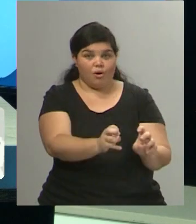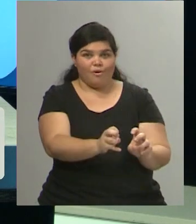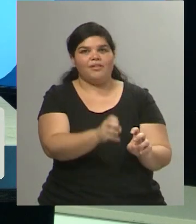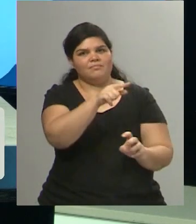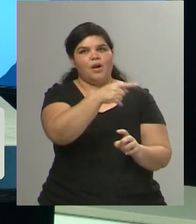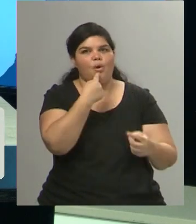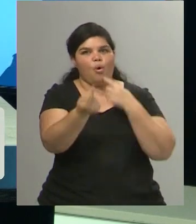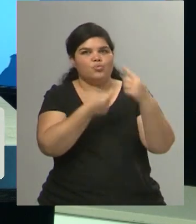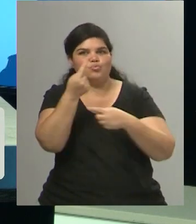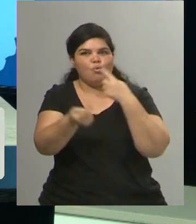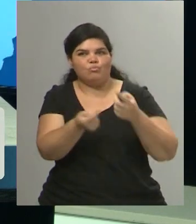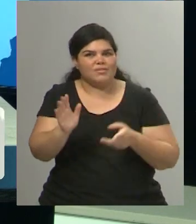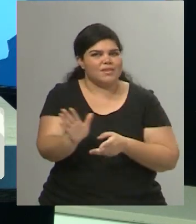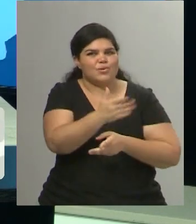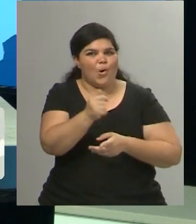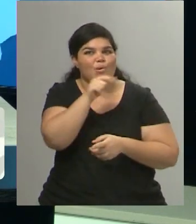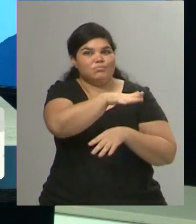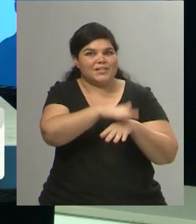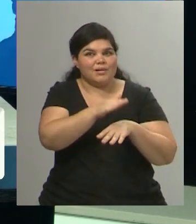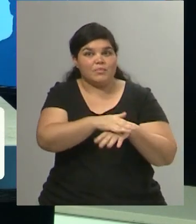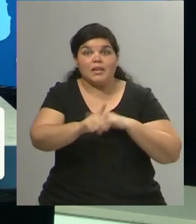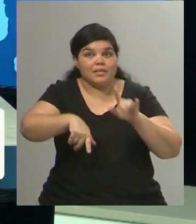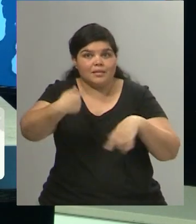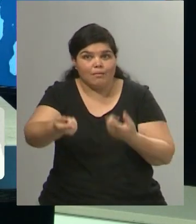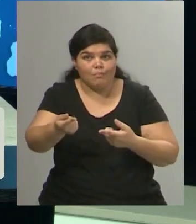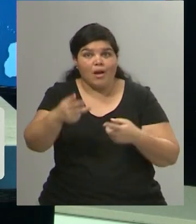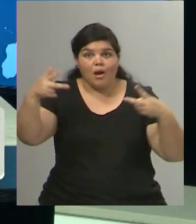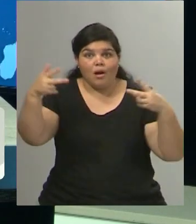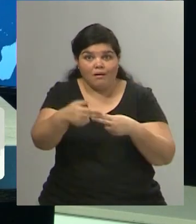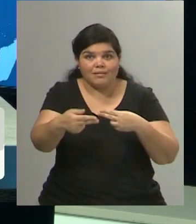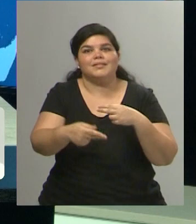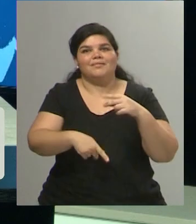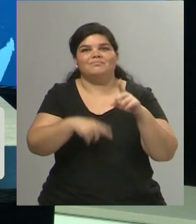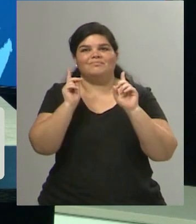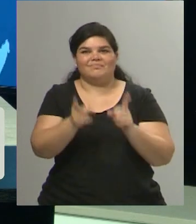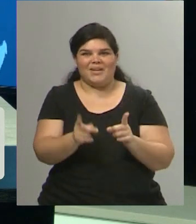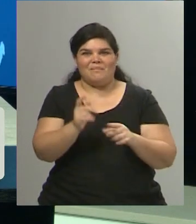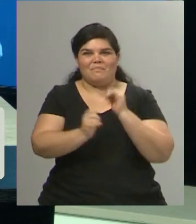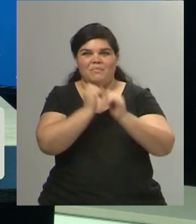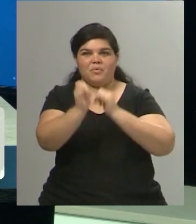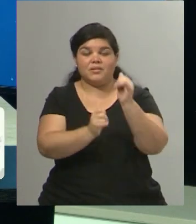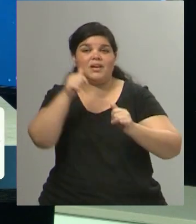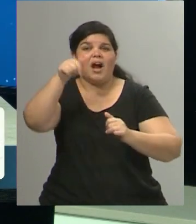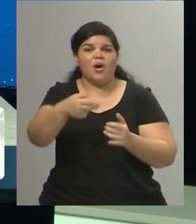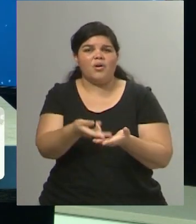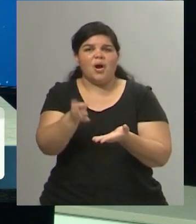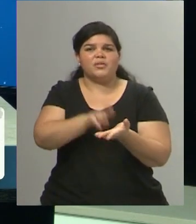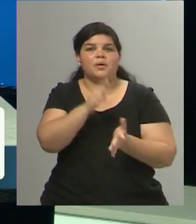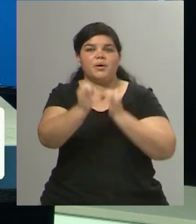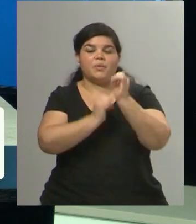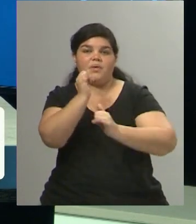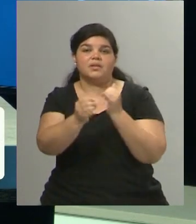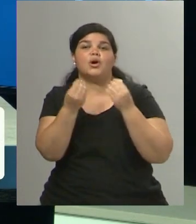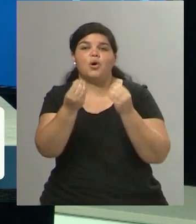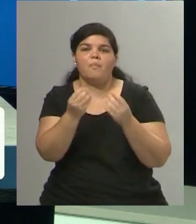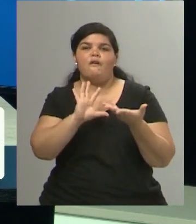especialista, a Félix Peña. Esto va a suceder en unos minutos nada más después de la tanda. Repasamos nuestras vías de comunicación a través de las redes.